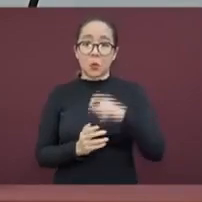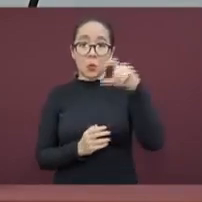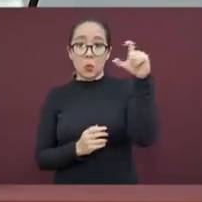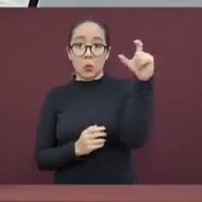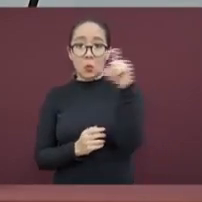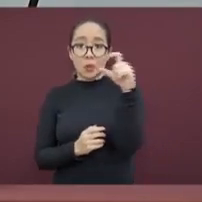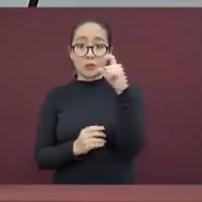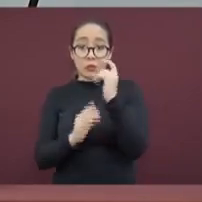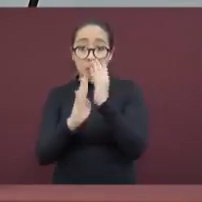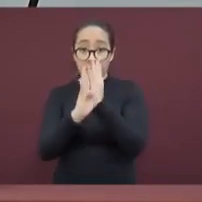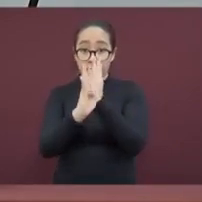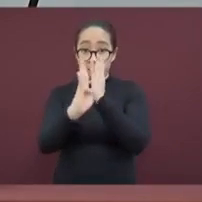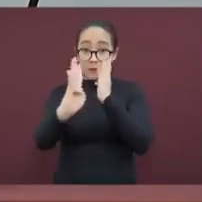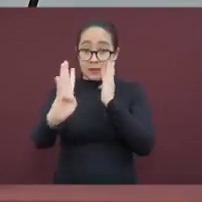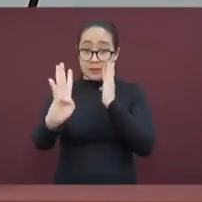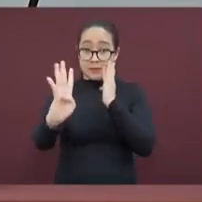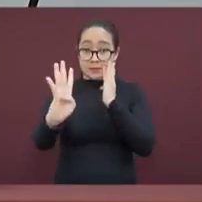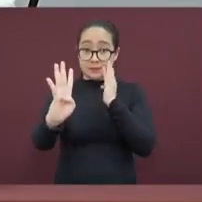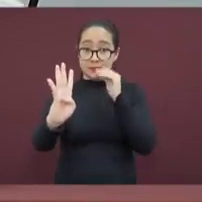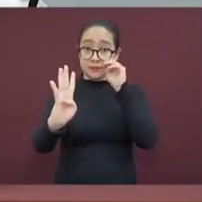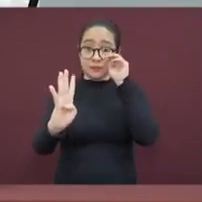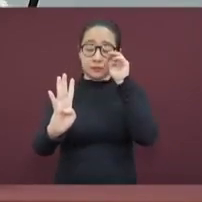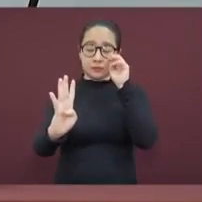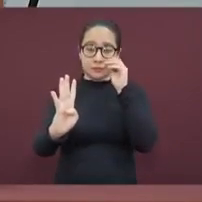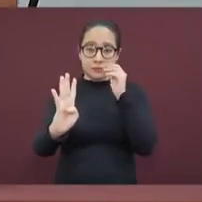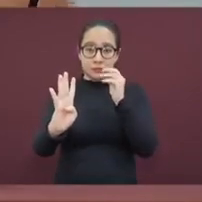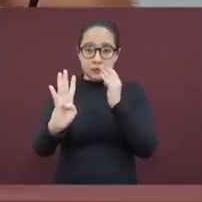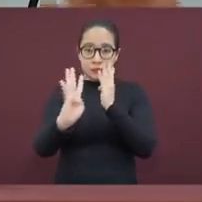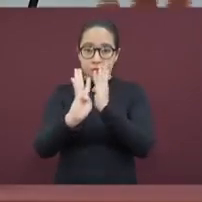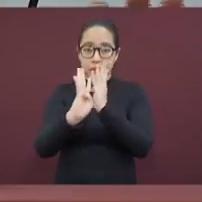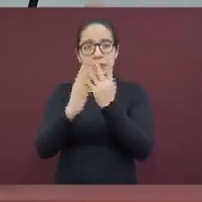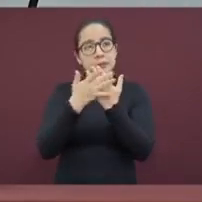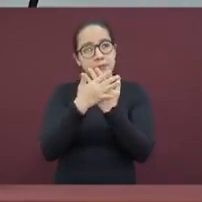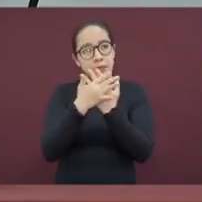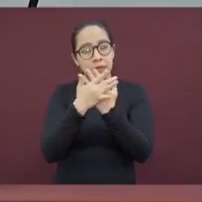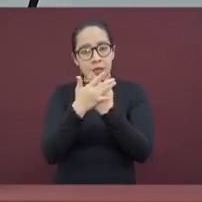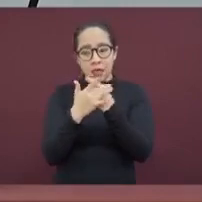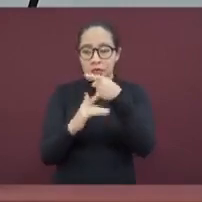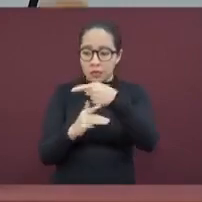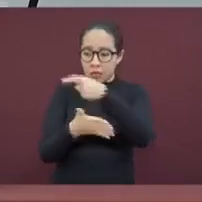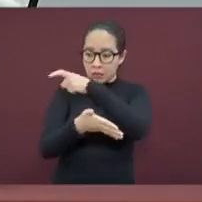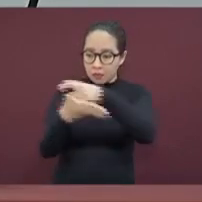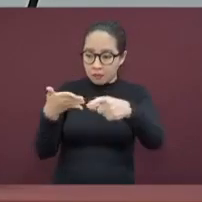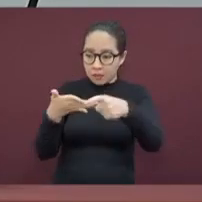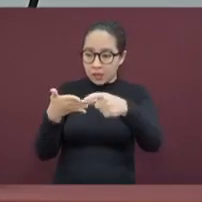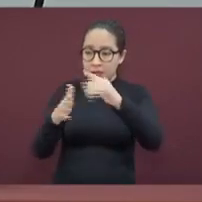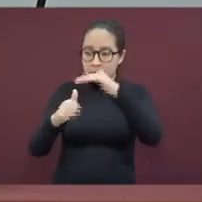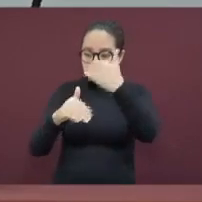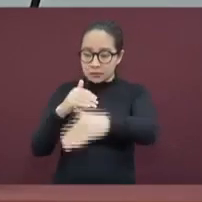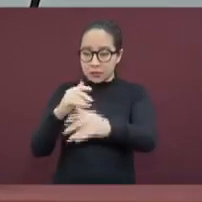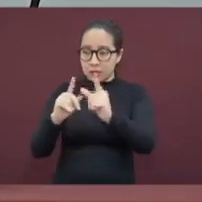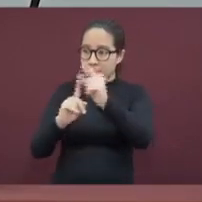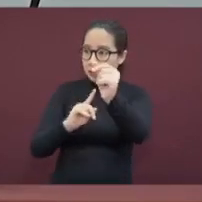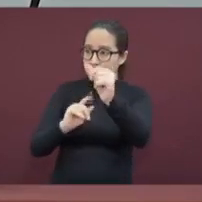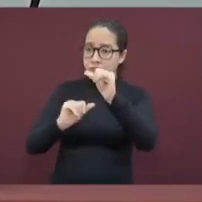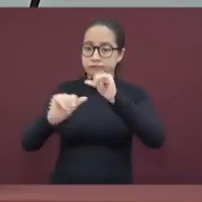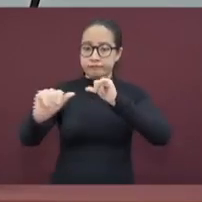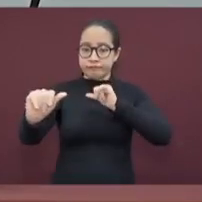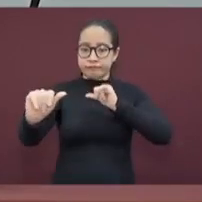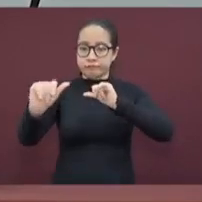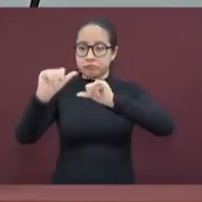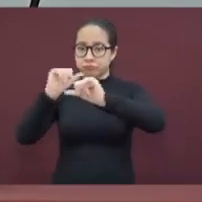pero compren uno por uno familia veracruzana